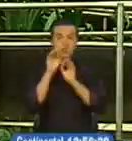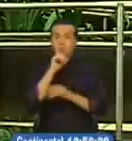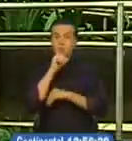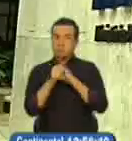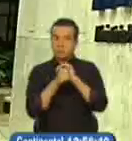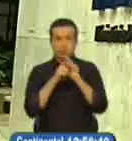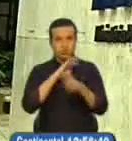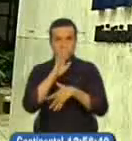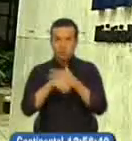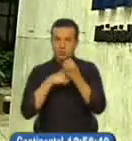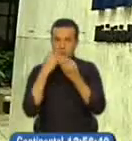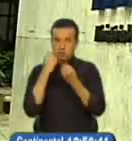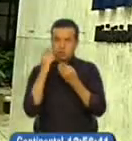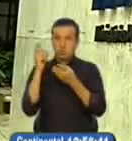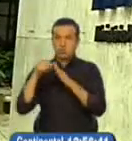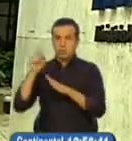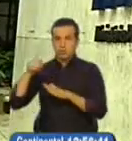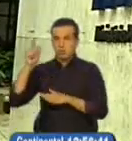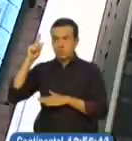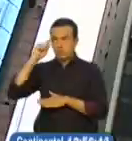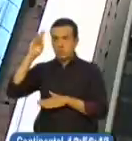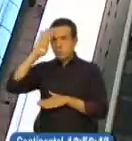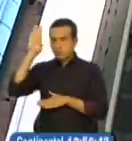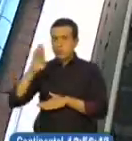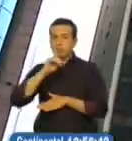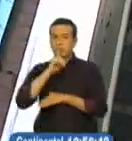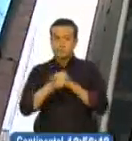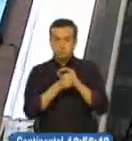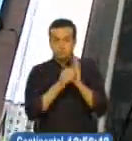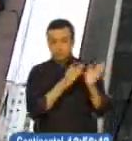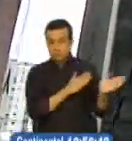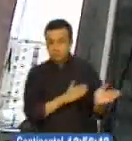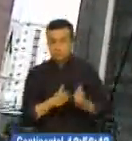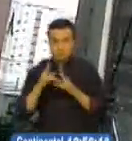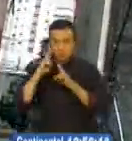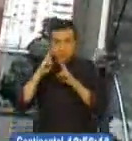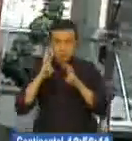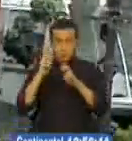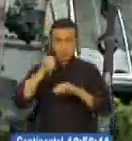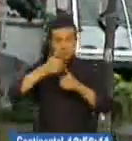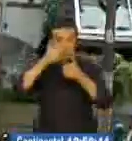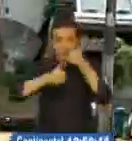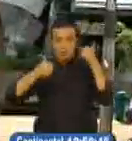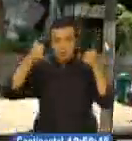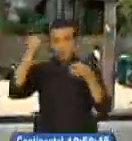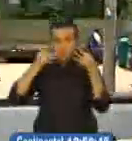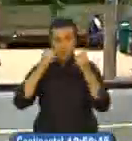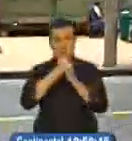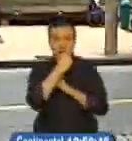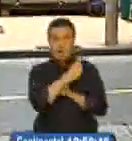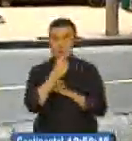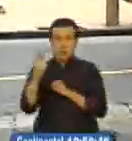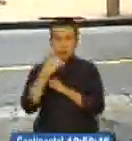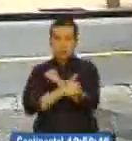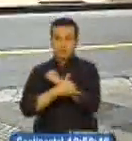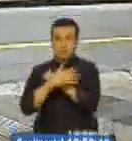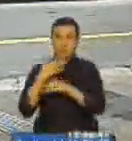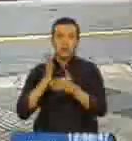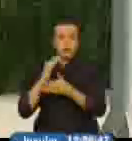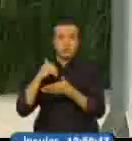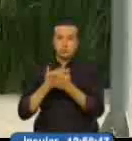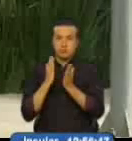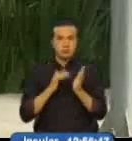de la información por pedido de la Procuraduría de Brasil, mientras dura la investigación, por lo que solo las autoridades judiciales de cada país tienen acceso a la